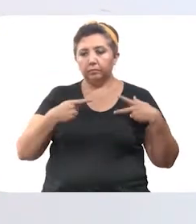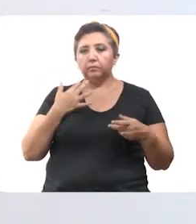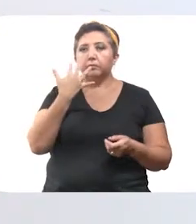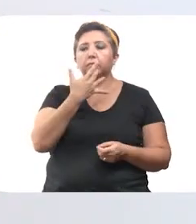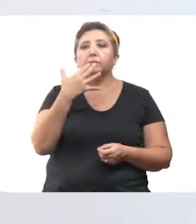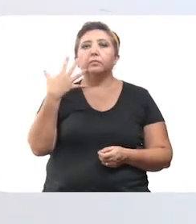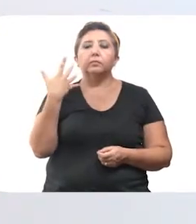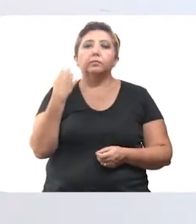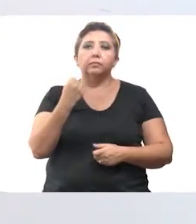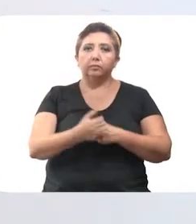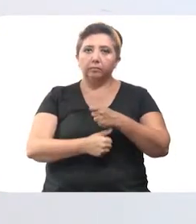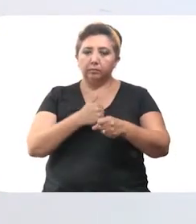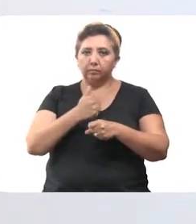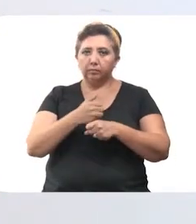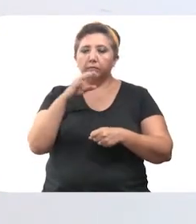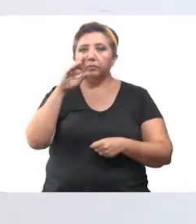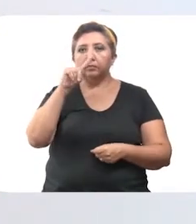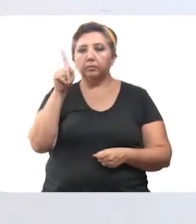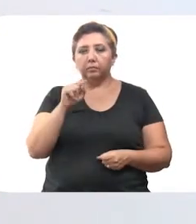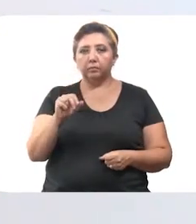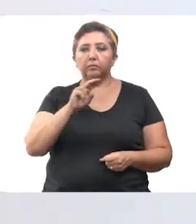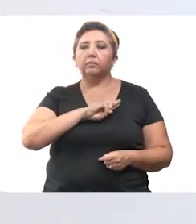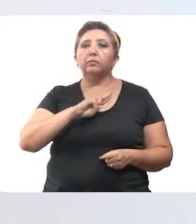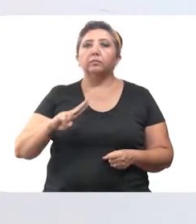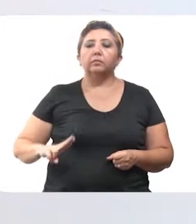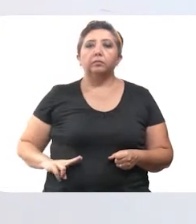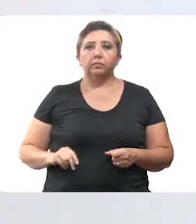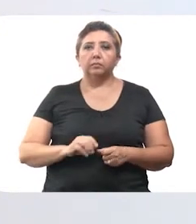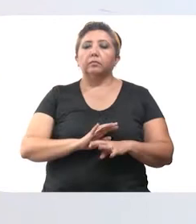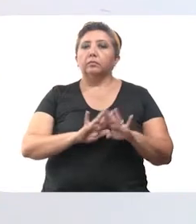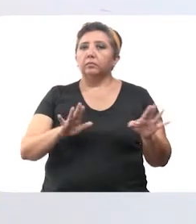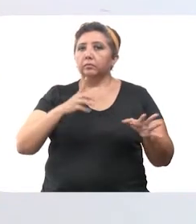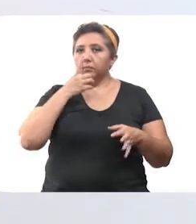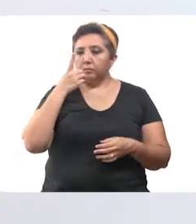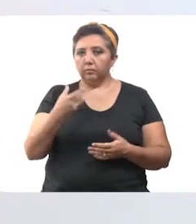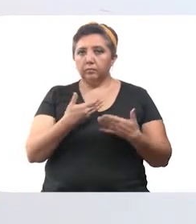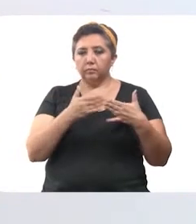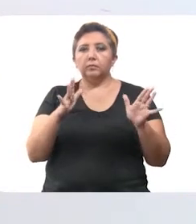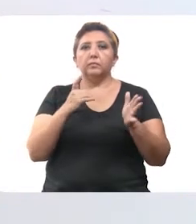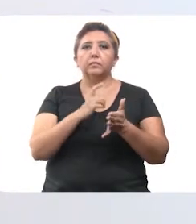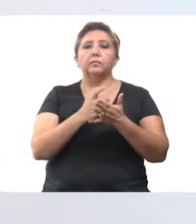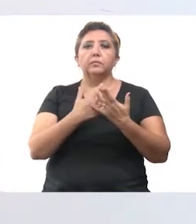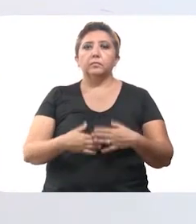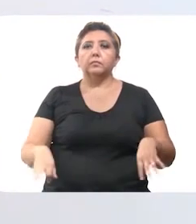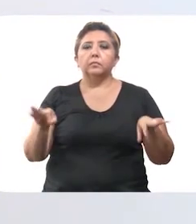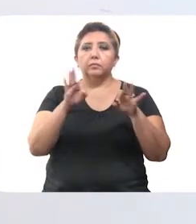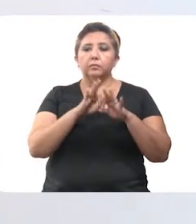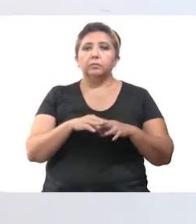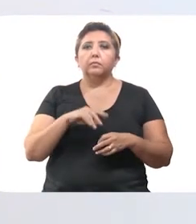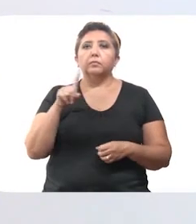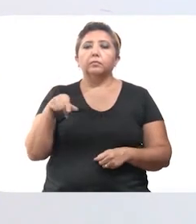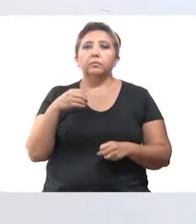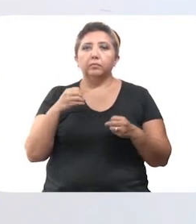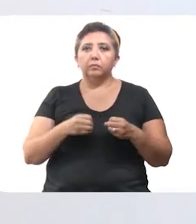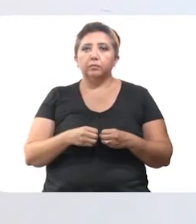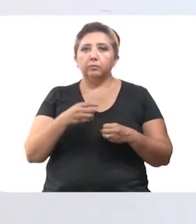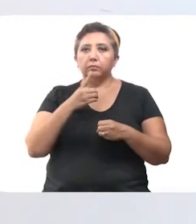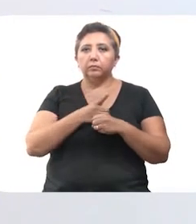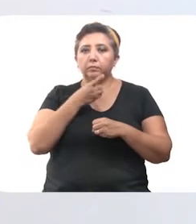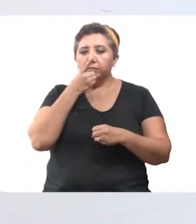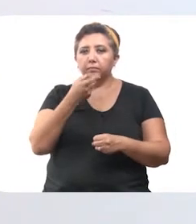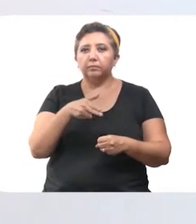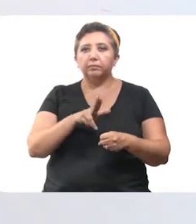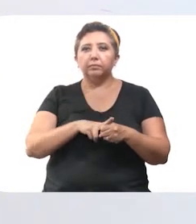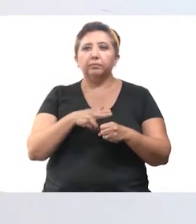de 50 a 59 años en Buxots y Omán. Como se ha señalado en la reapertura económica, los datos más importantes son la